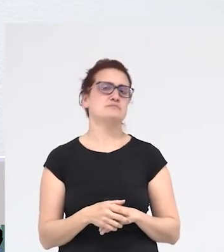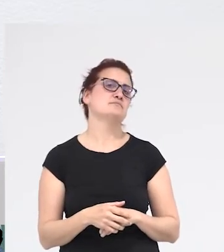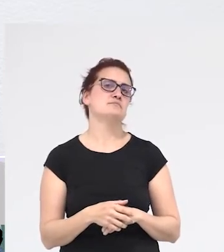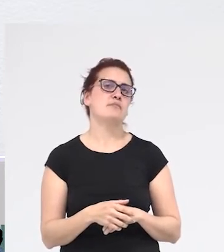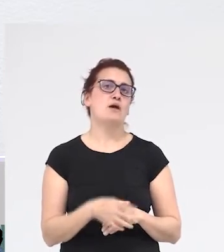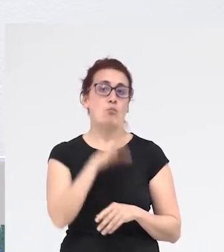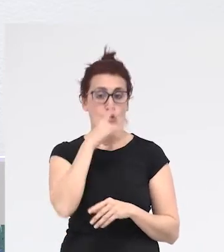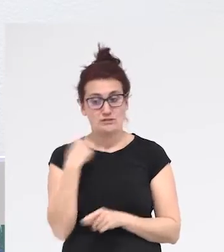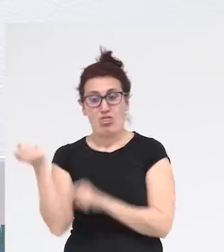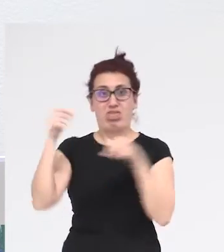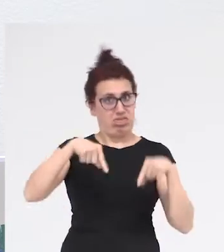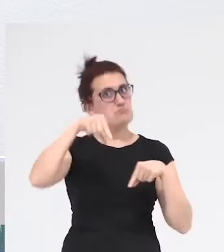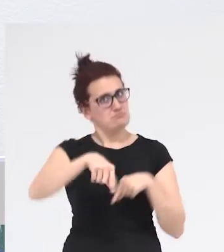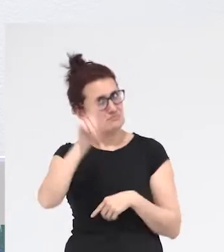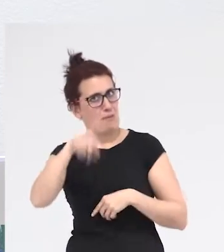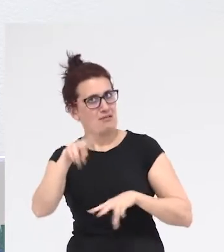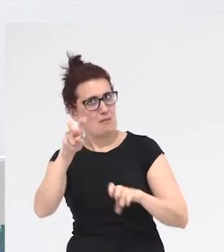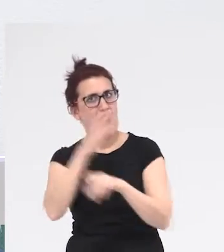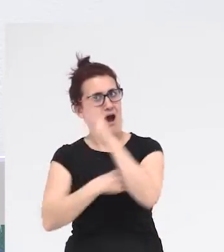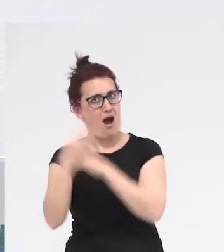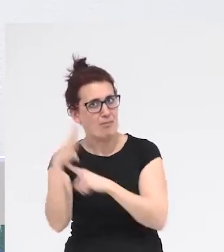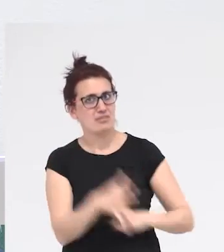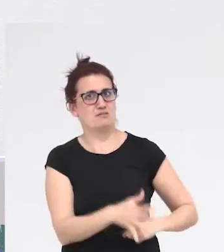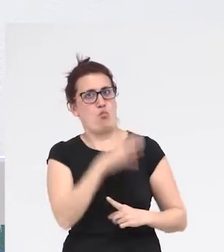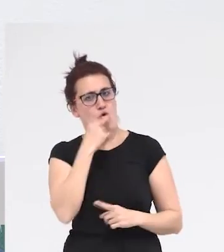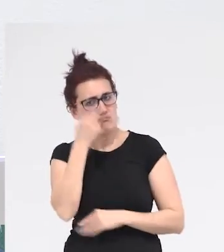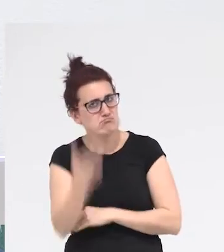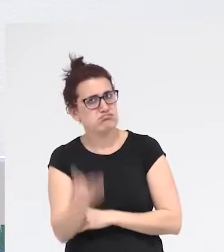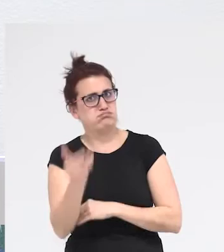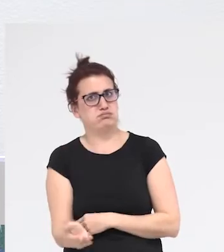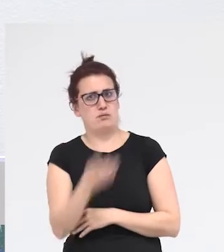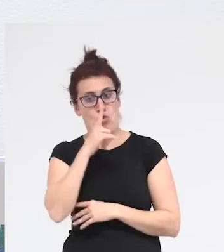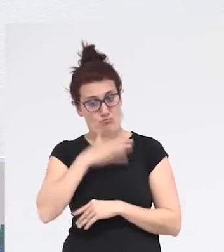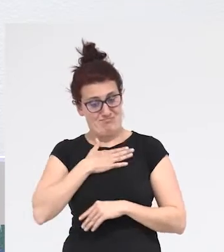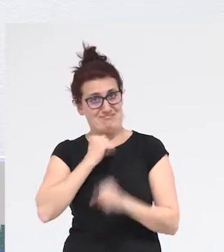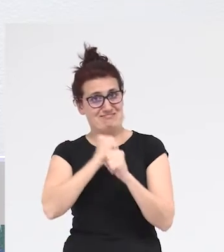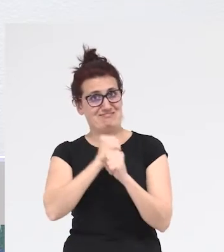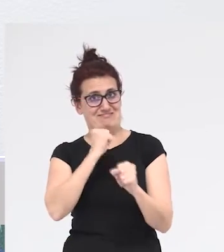traigo hoy también esto, también totalmente como parte de todo mi trabajo